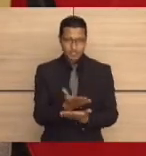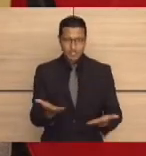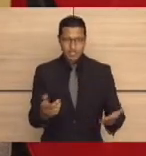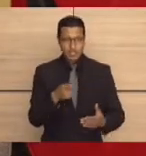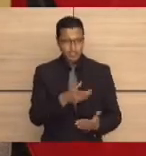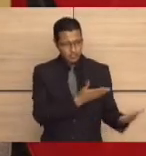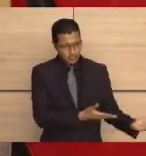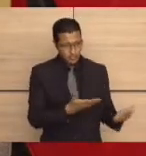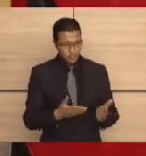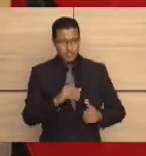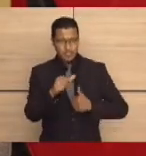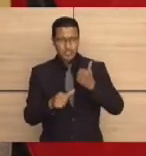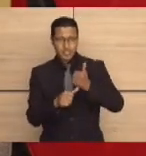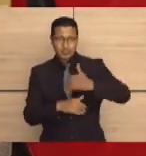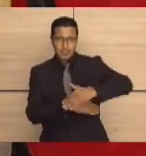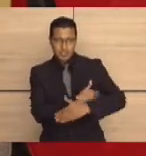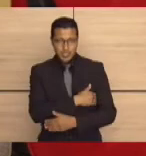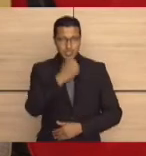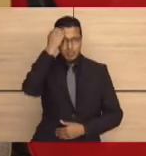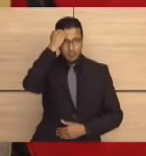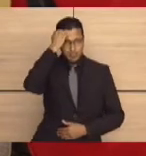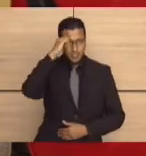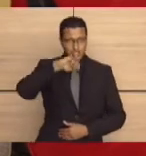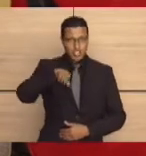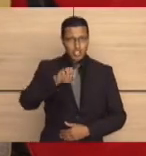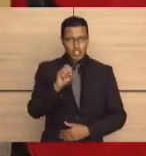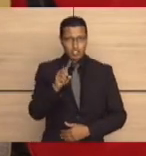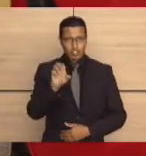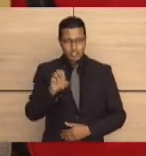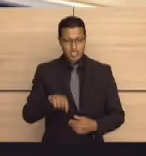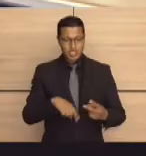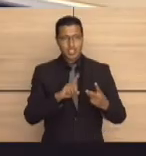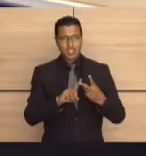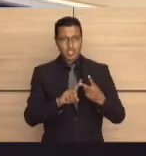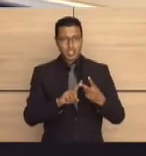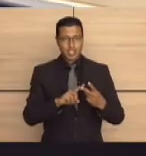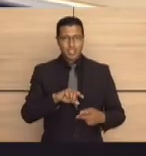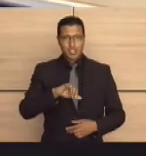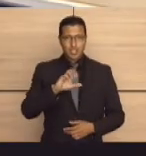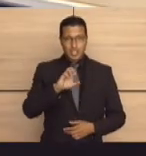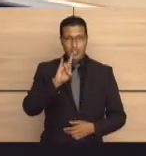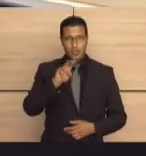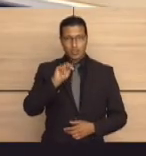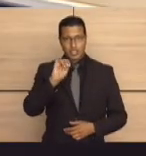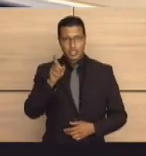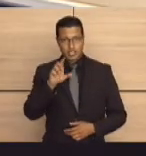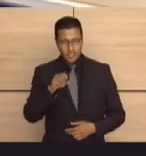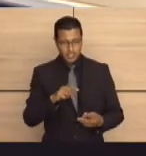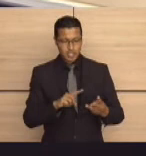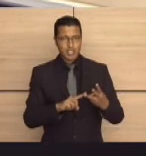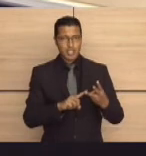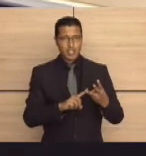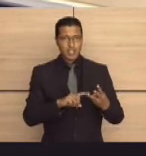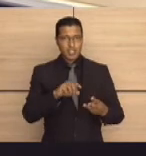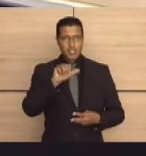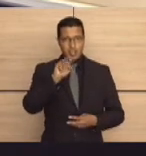señora viceministra, al docente Miguel Antonio Prieto, a la docente Eunice Ocón, a Lina María Páez Lamos,